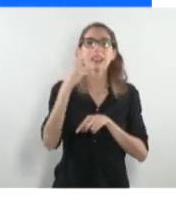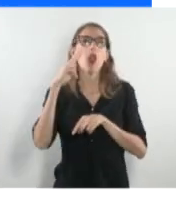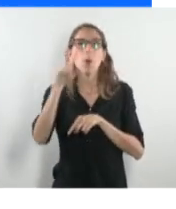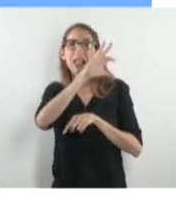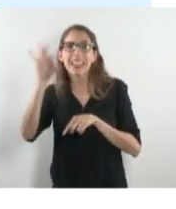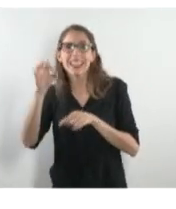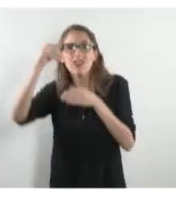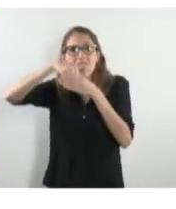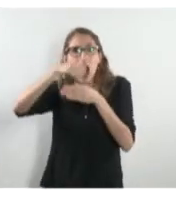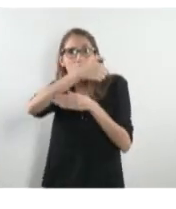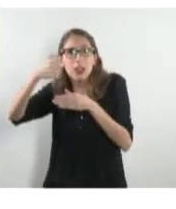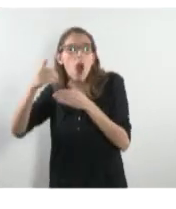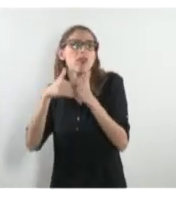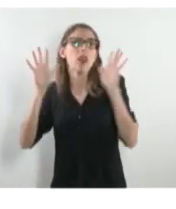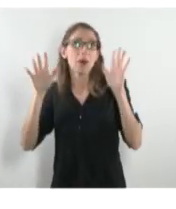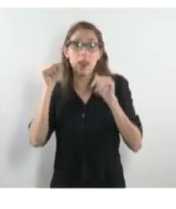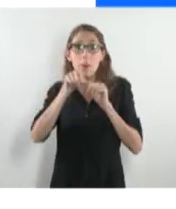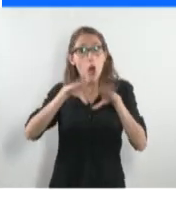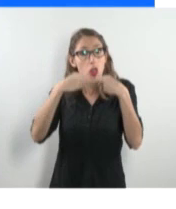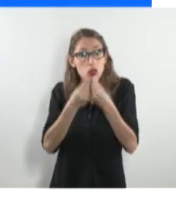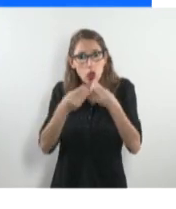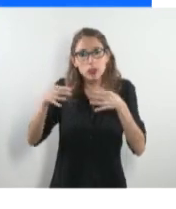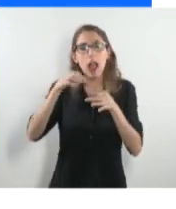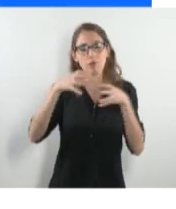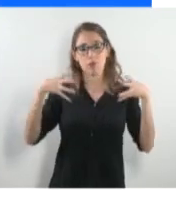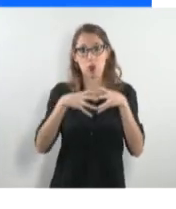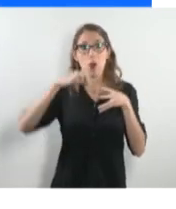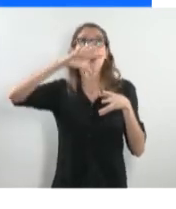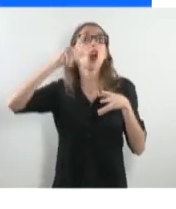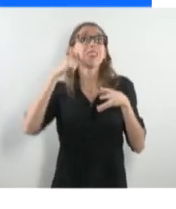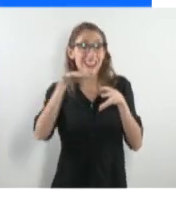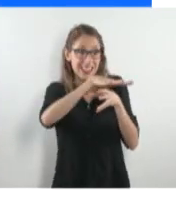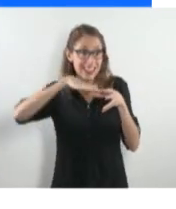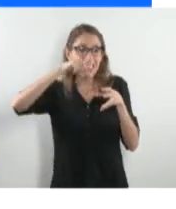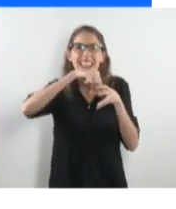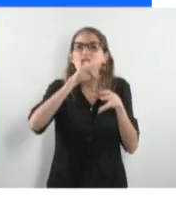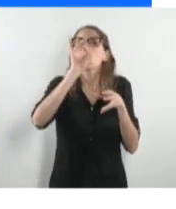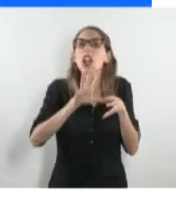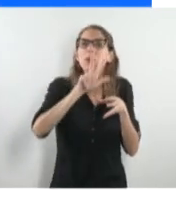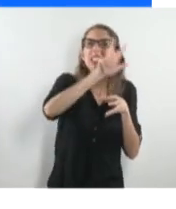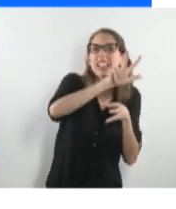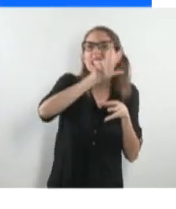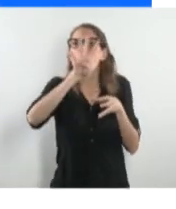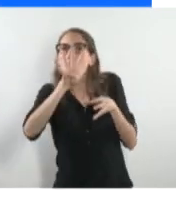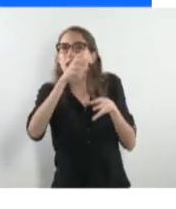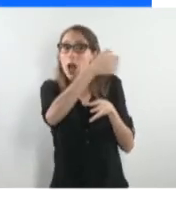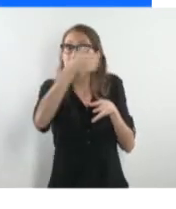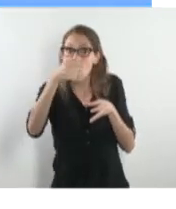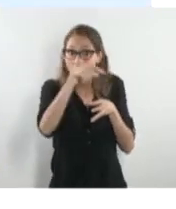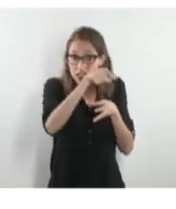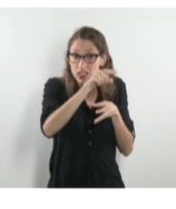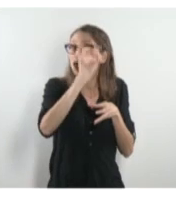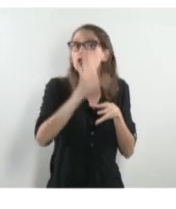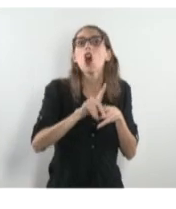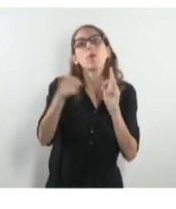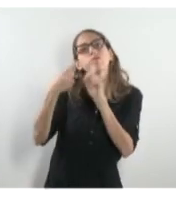embargo, solo una pequeña parte de la estructura de la proteína, alrededor de 3 a 4 aminoácidos, va a interaccionar con el